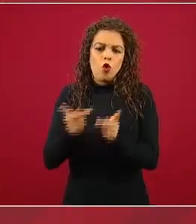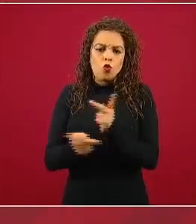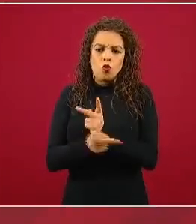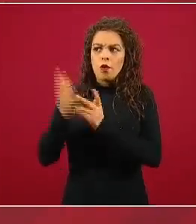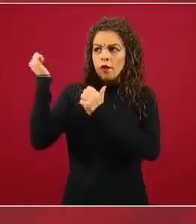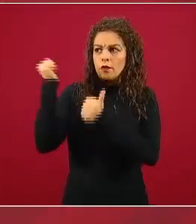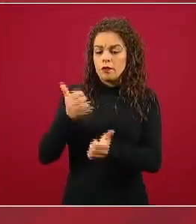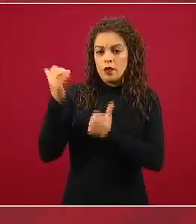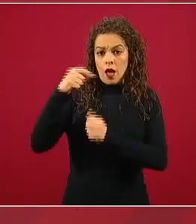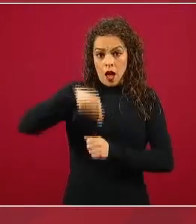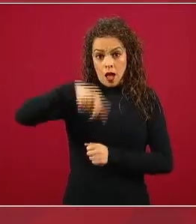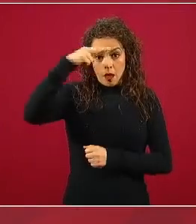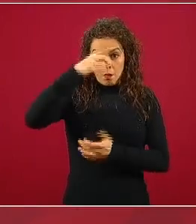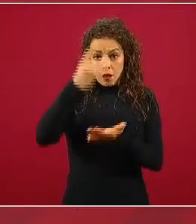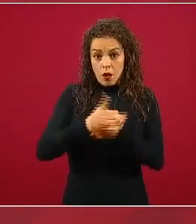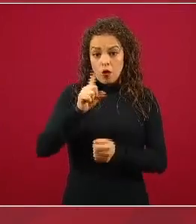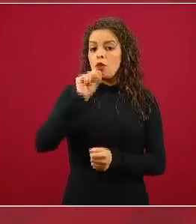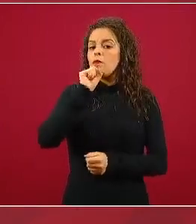mundo,